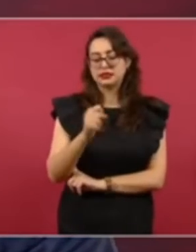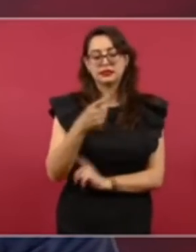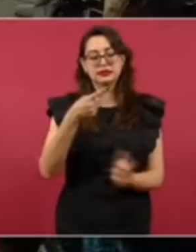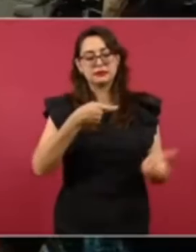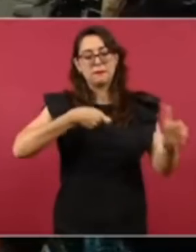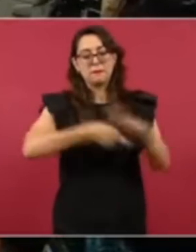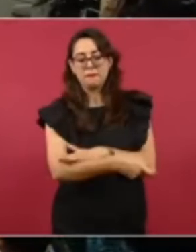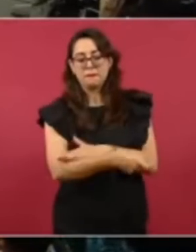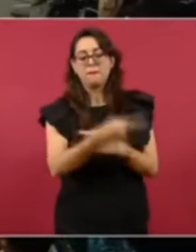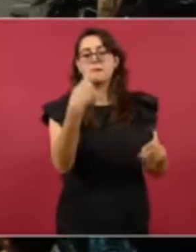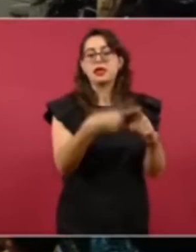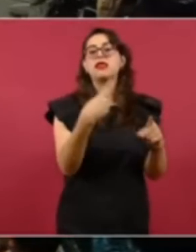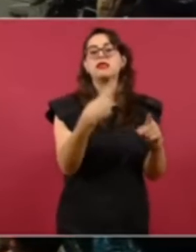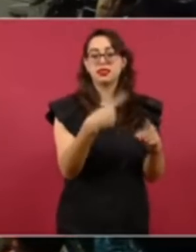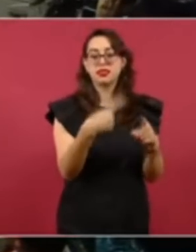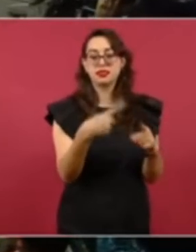esa declaración.